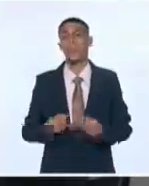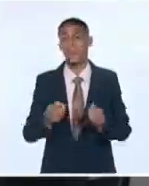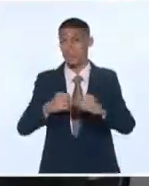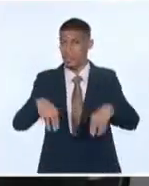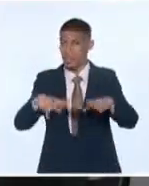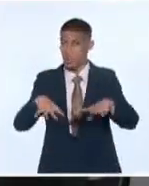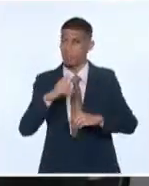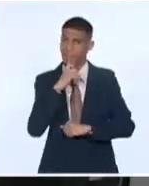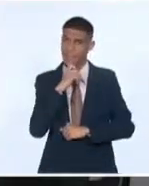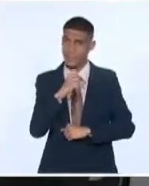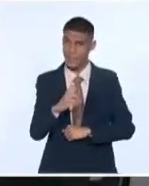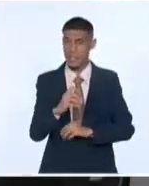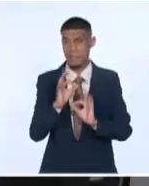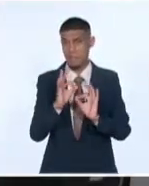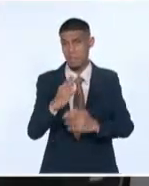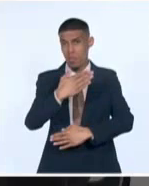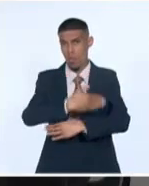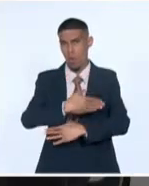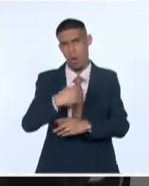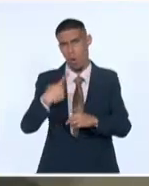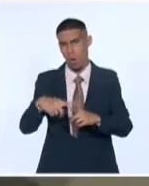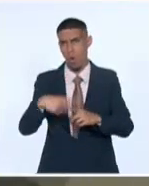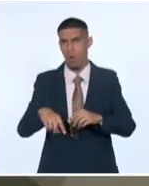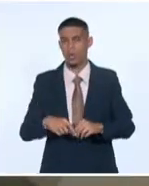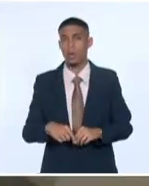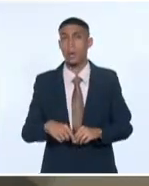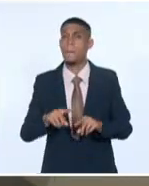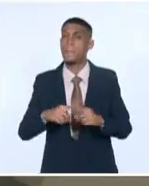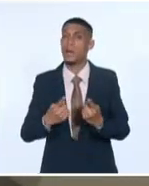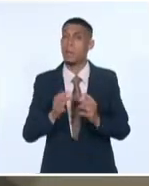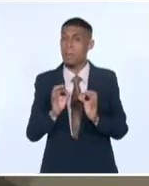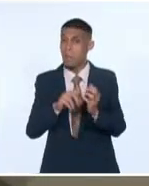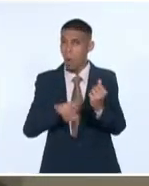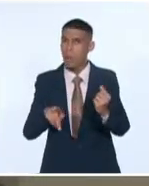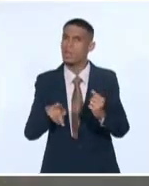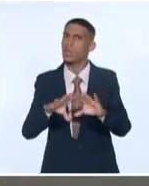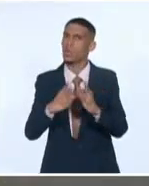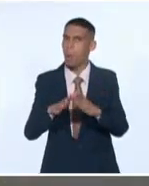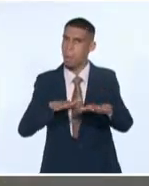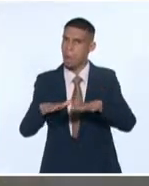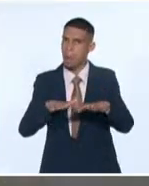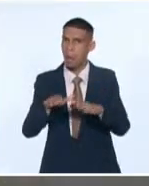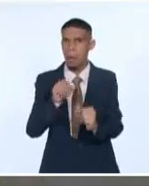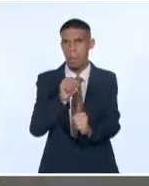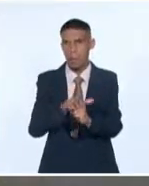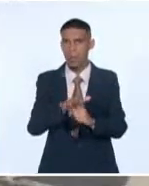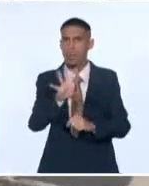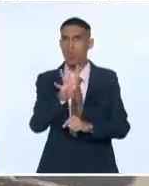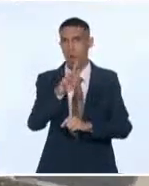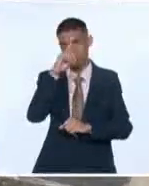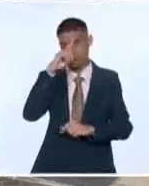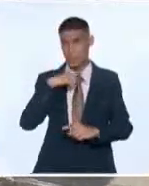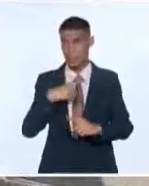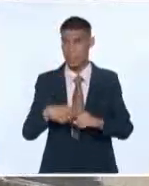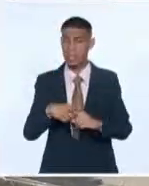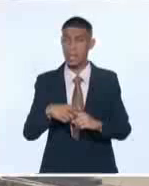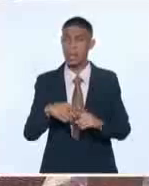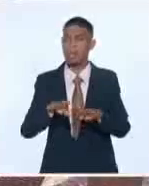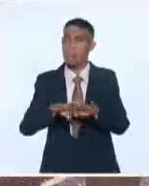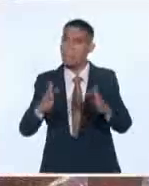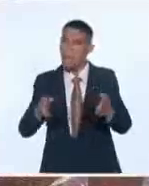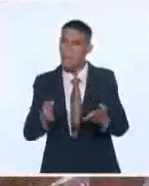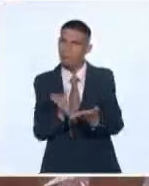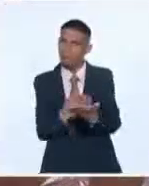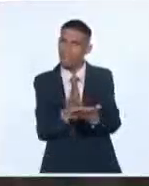económicas, la provincia agramontina tiene asegurados los recursos esenciales para el inicio del curso escolar, como la base material de estudio,